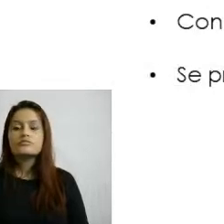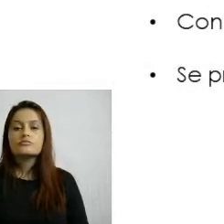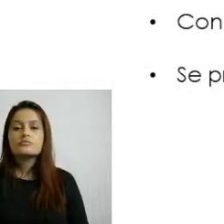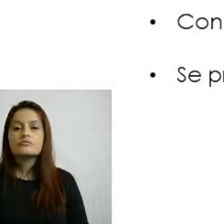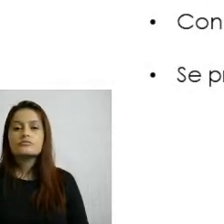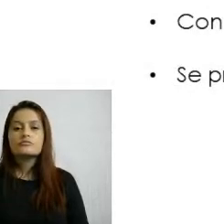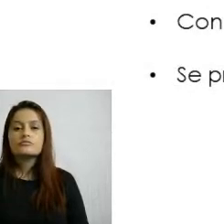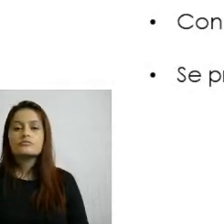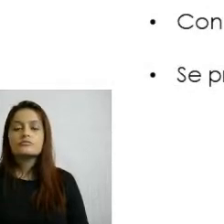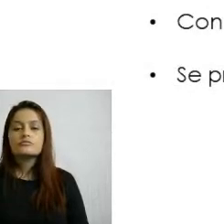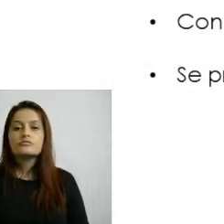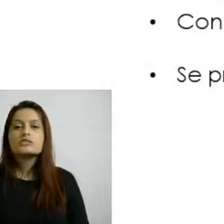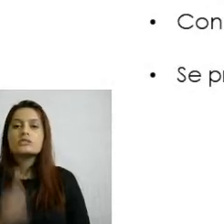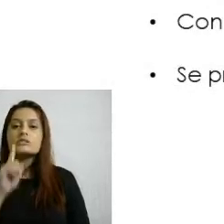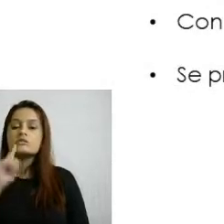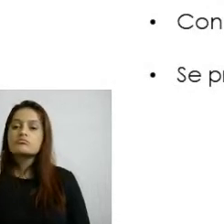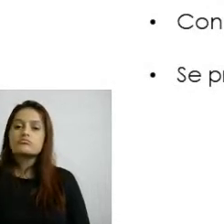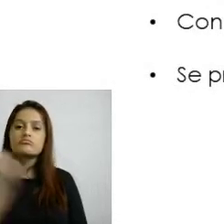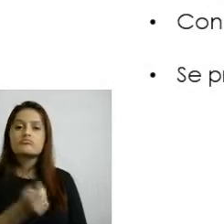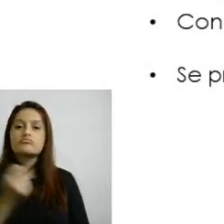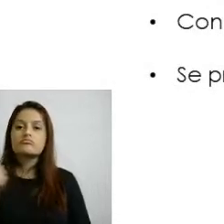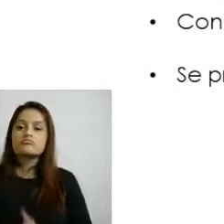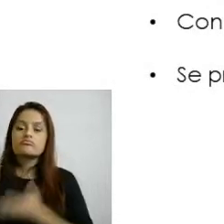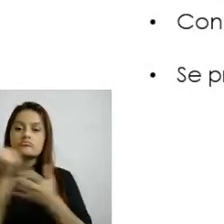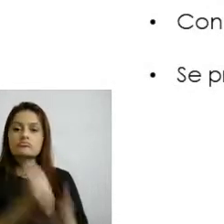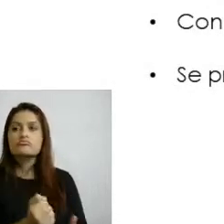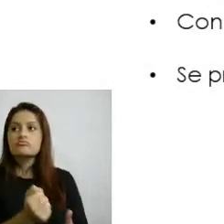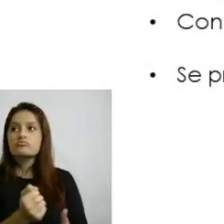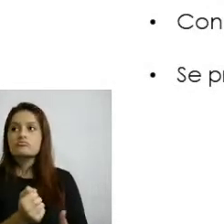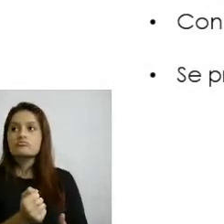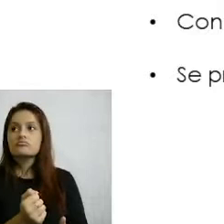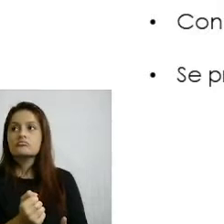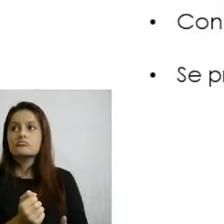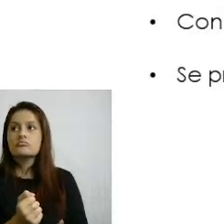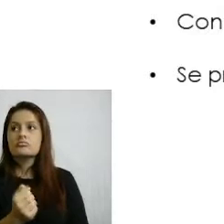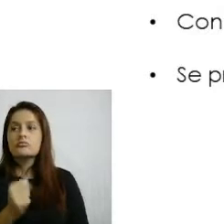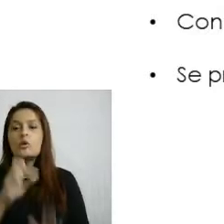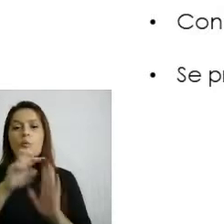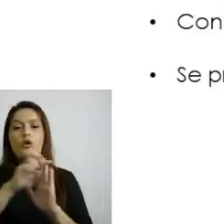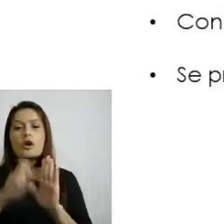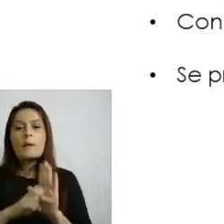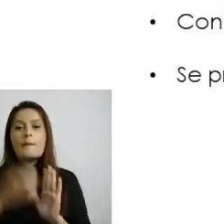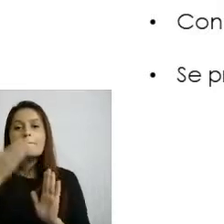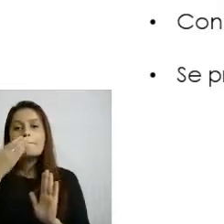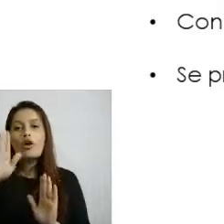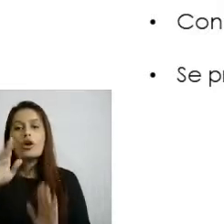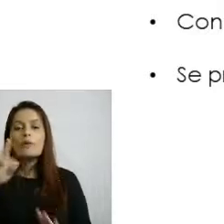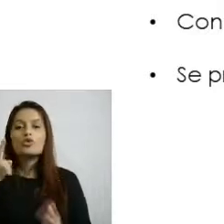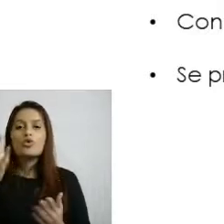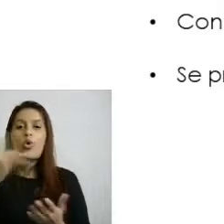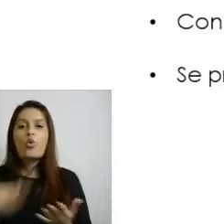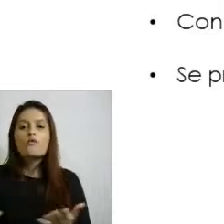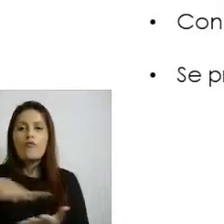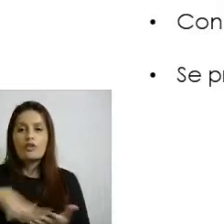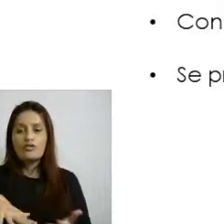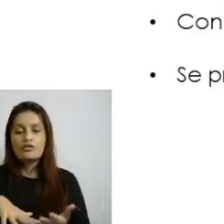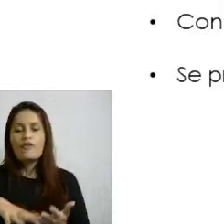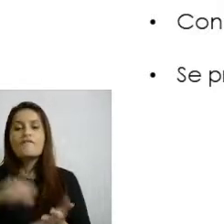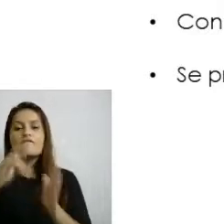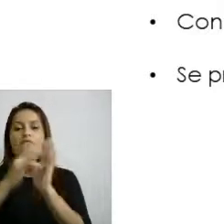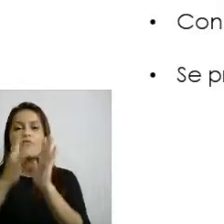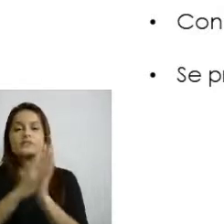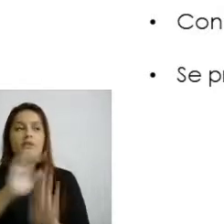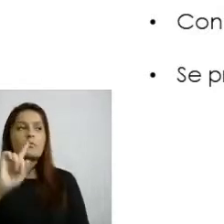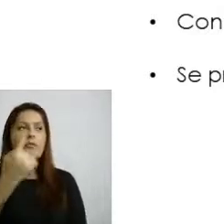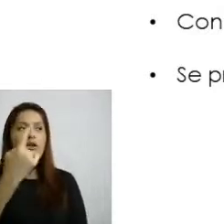Esto está financiado como un PMU, un programa de mejoramiento urbano. Con fecha de 1 de marzo